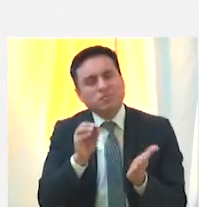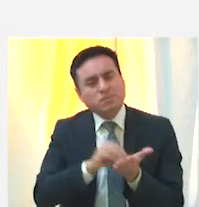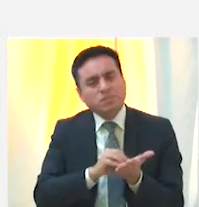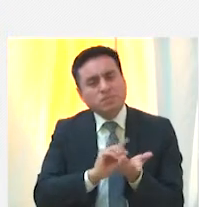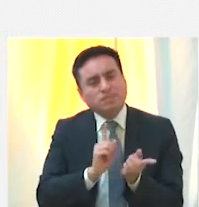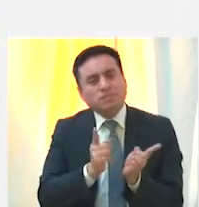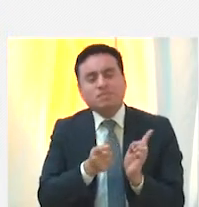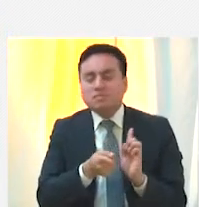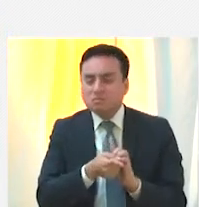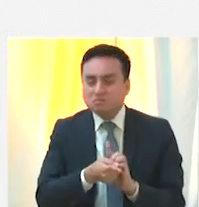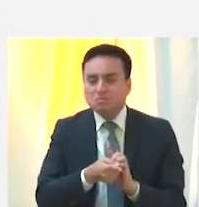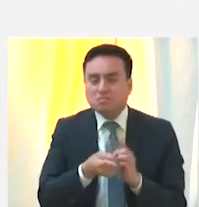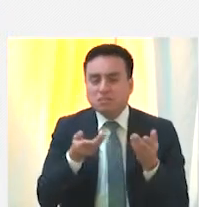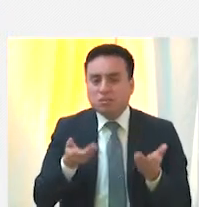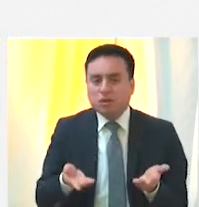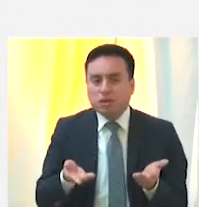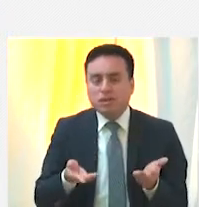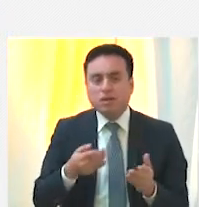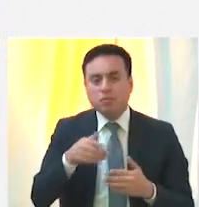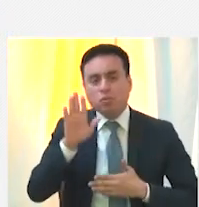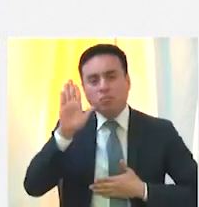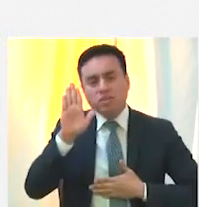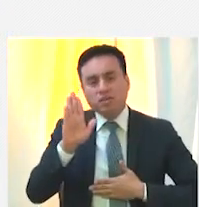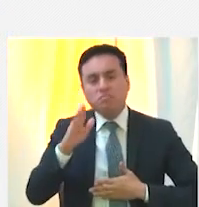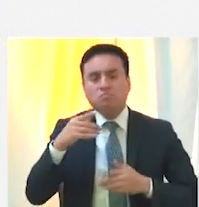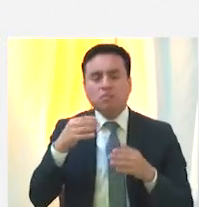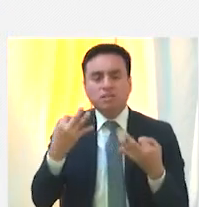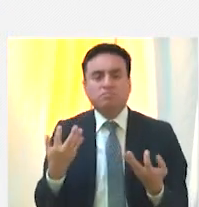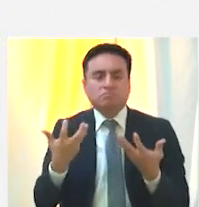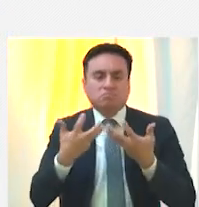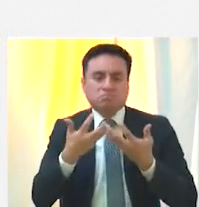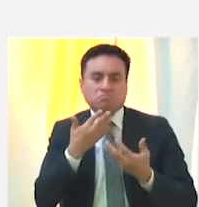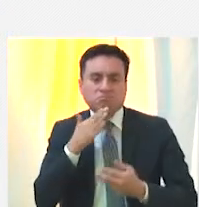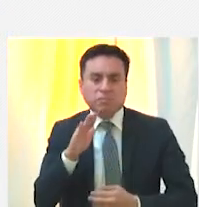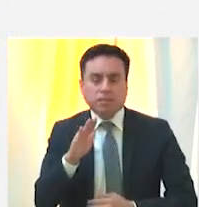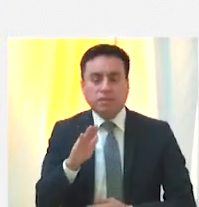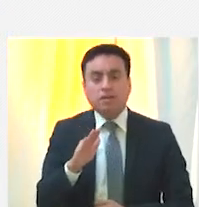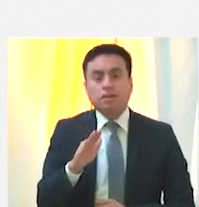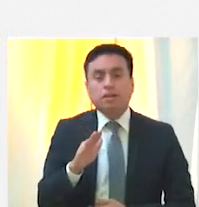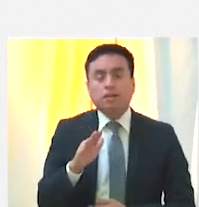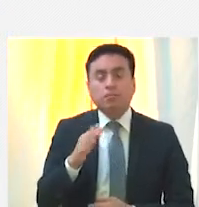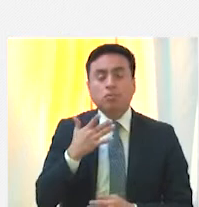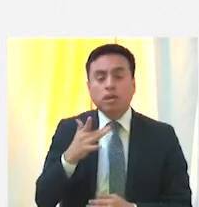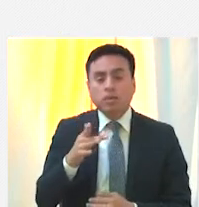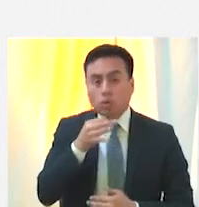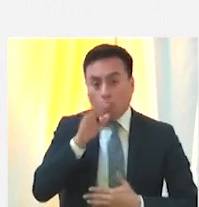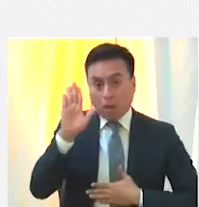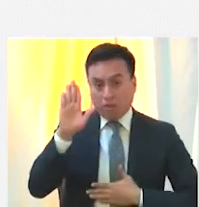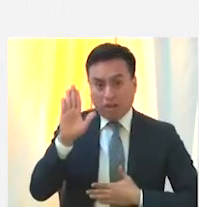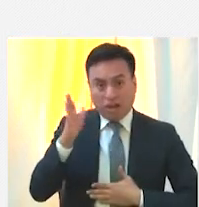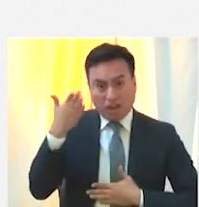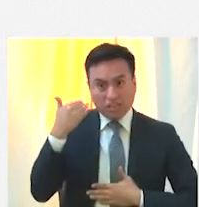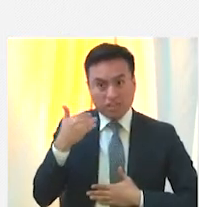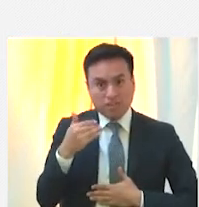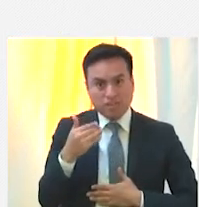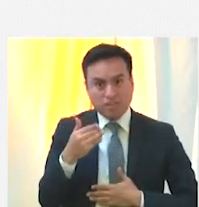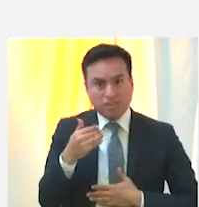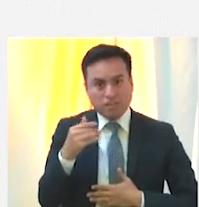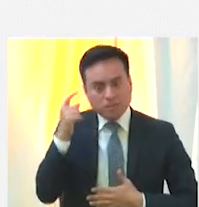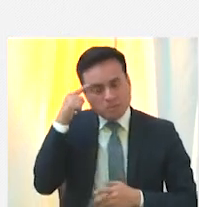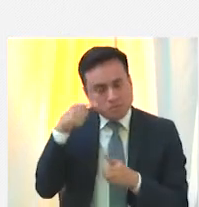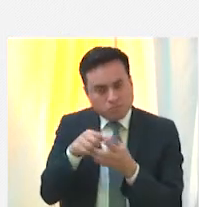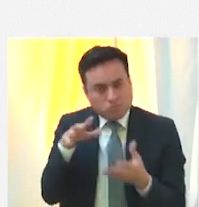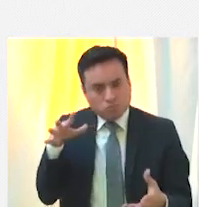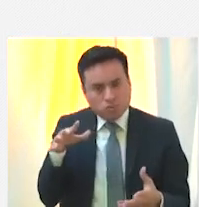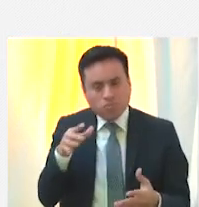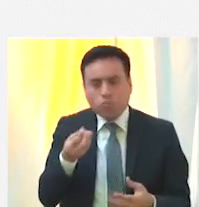insuficiente a una promesa bastante más adecuada. De nuevo, no porque la promesa que hayamos hecho haya sido extremadamente ambiciosa, fue una